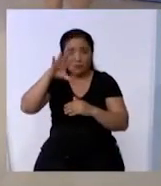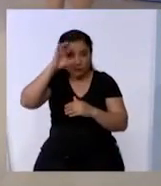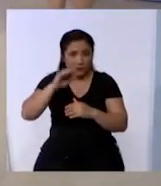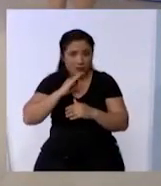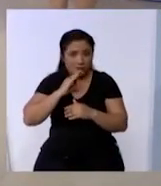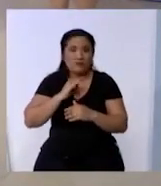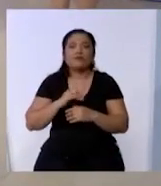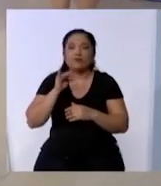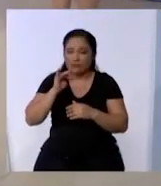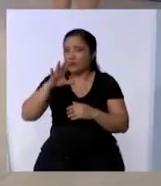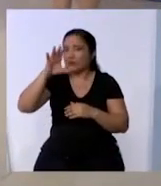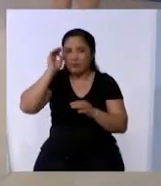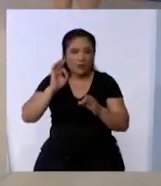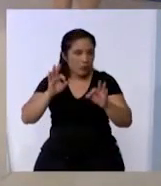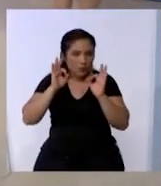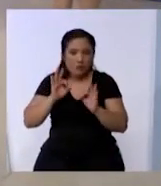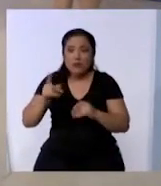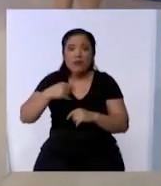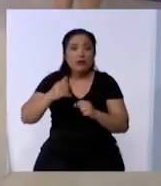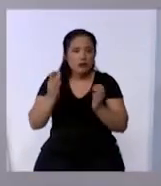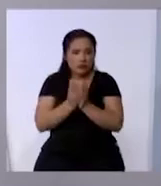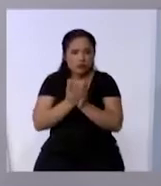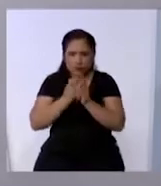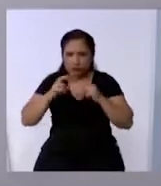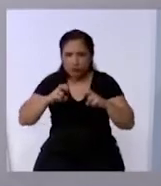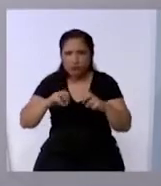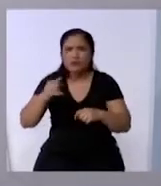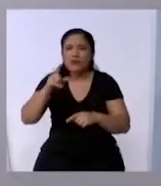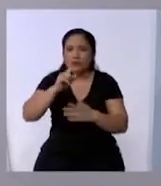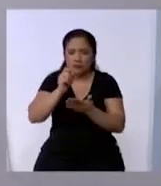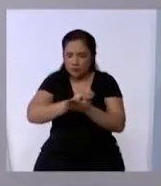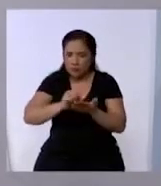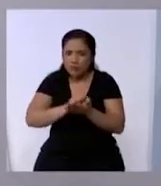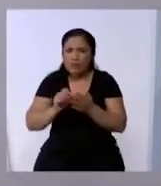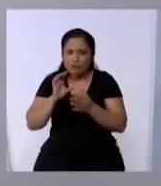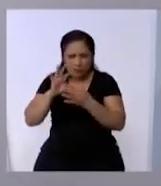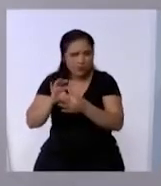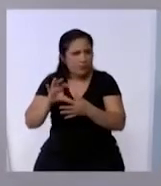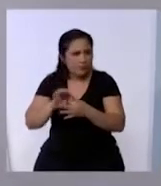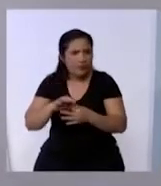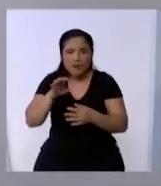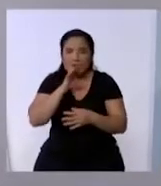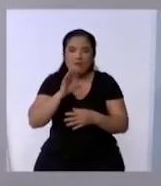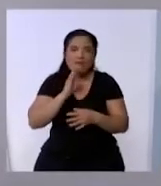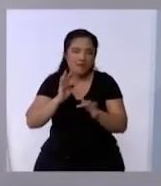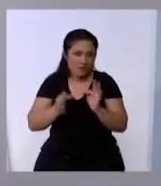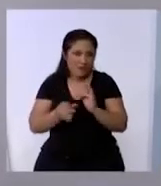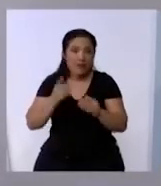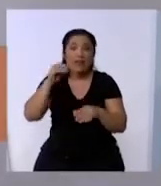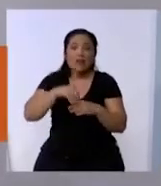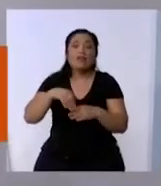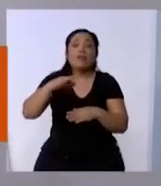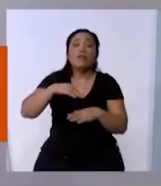Y me imagino que los chicos también estuvieron anotando ahí cada paso de las fórmulas. Así que atentos, chicos. Esto está en la plataforma